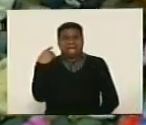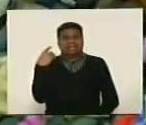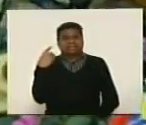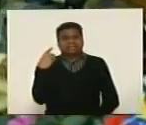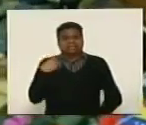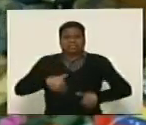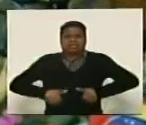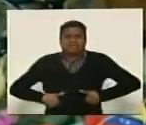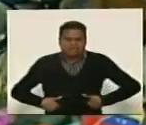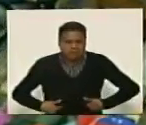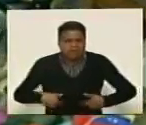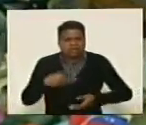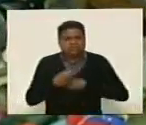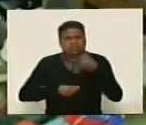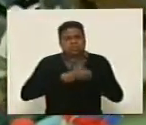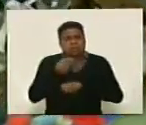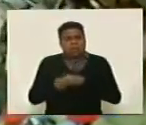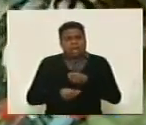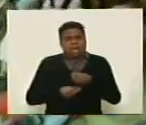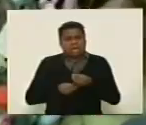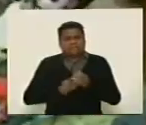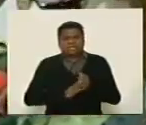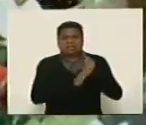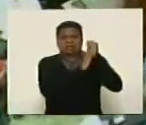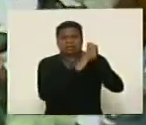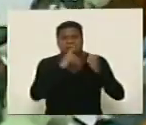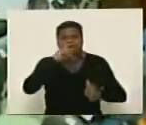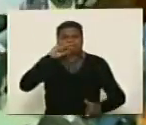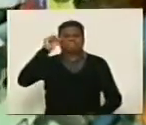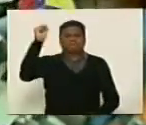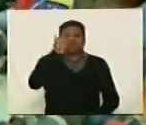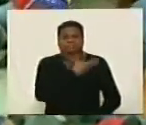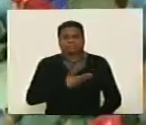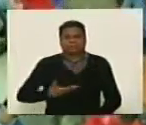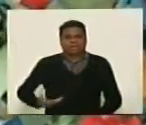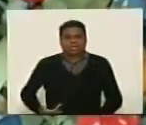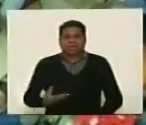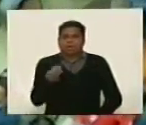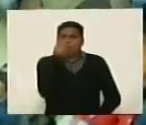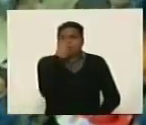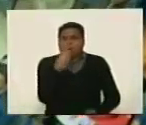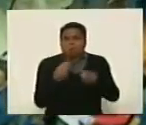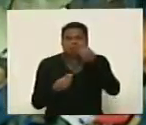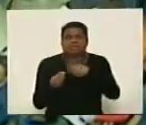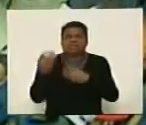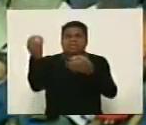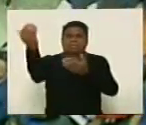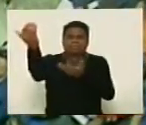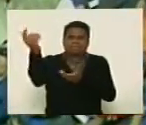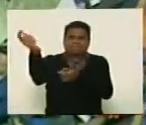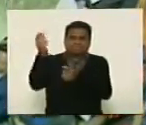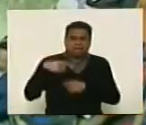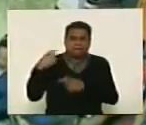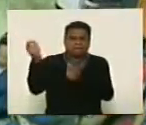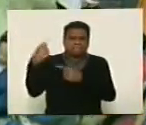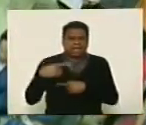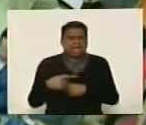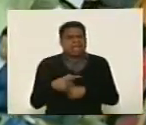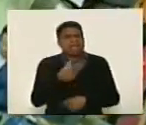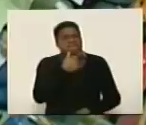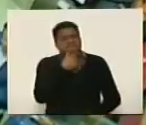hecho nuestro gobierno, liderado por el presidente Nicolás Maduro, para poder traer alimentos, para poder traer medicina. No cosa